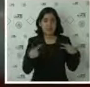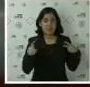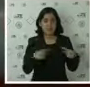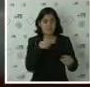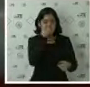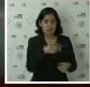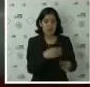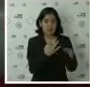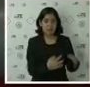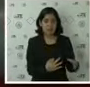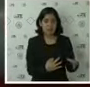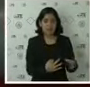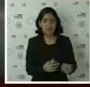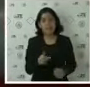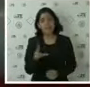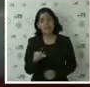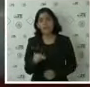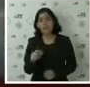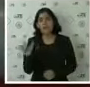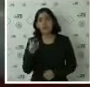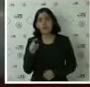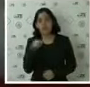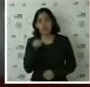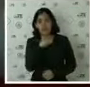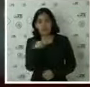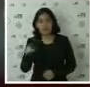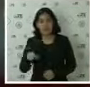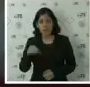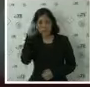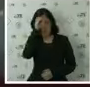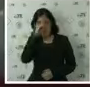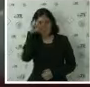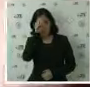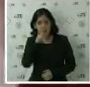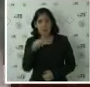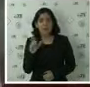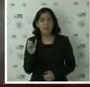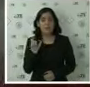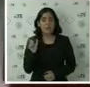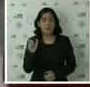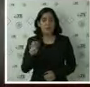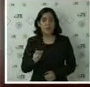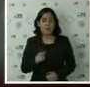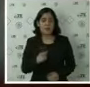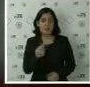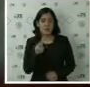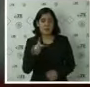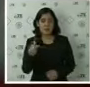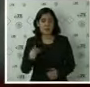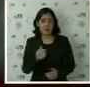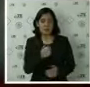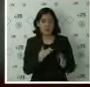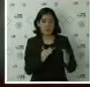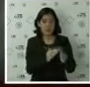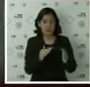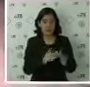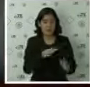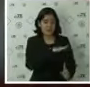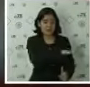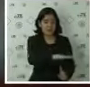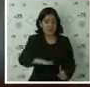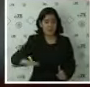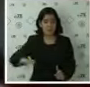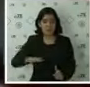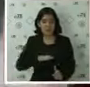ciudadanos cuando opinan, cuando participan en su entorno, cuando se involucran en su barrio, cuando están con sus compas y sus amigas y